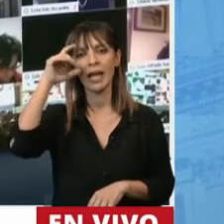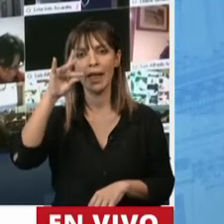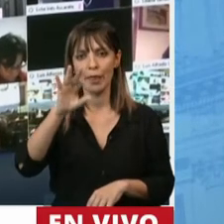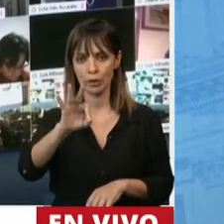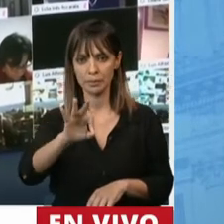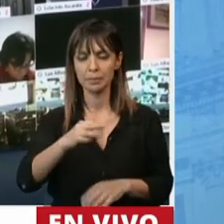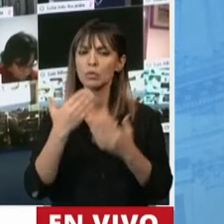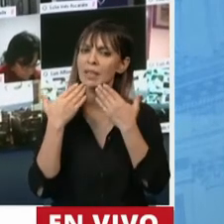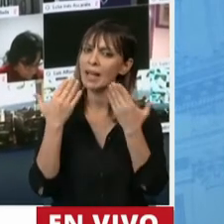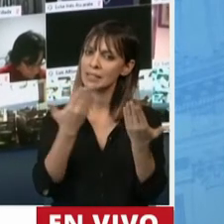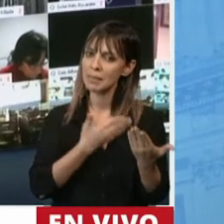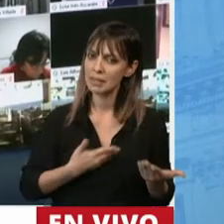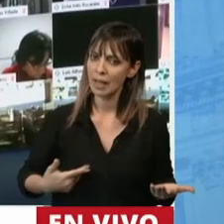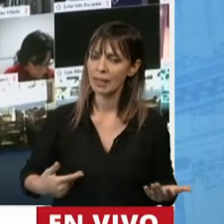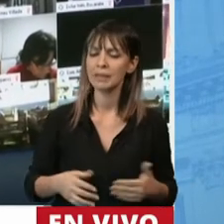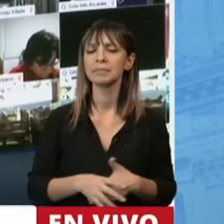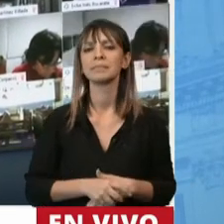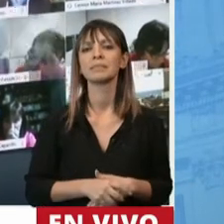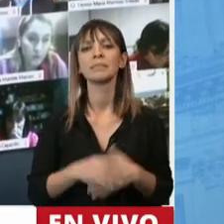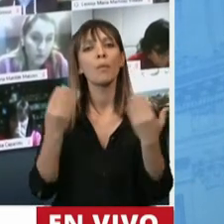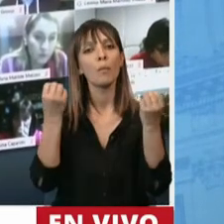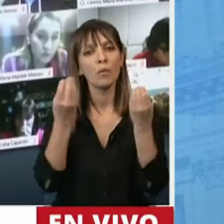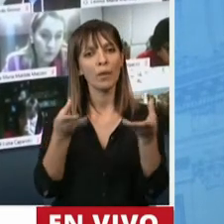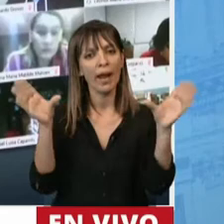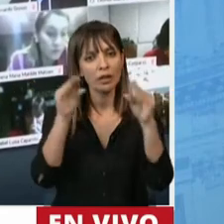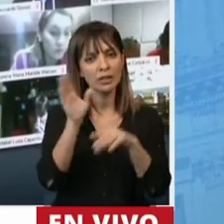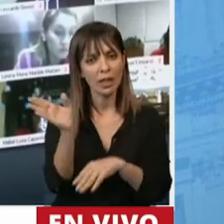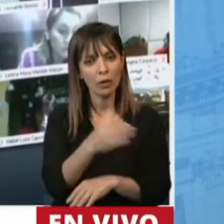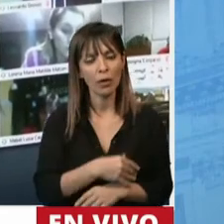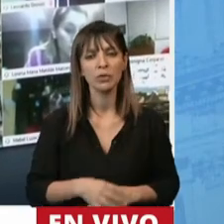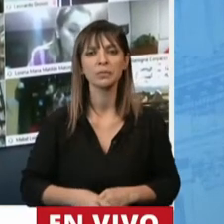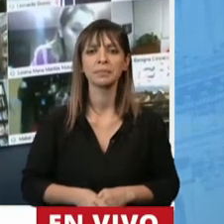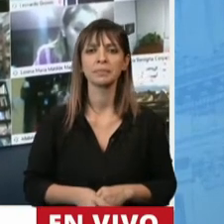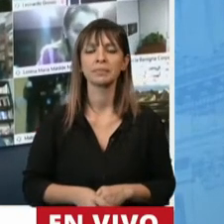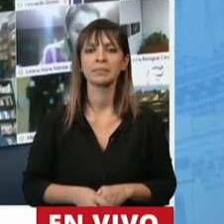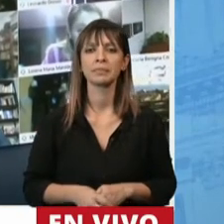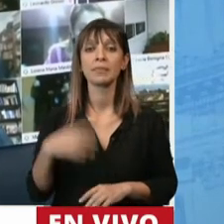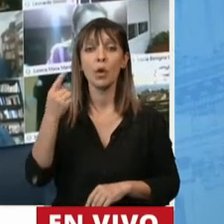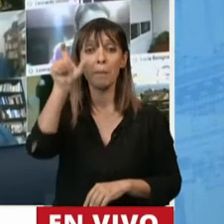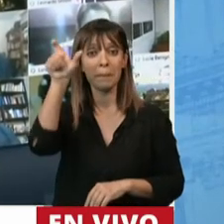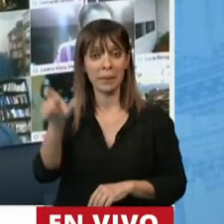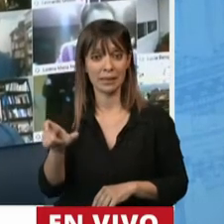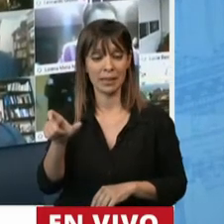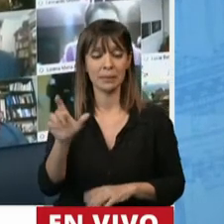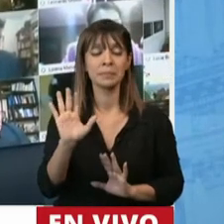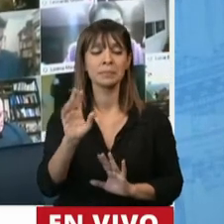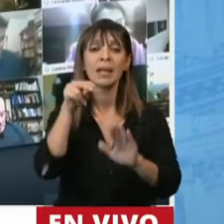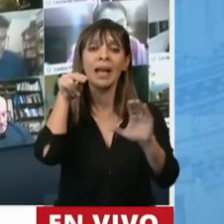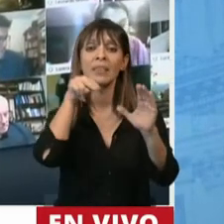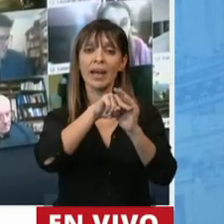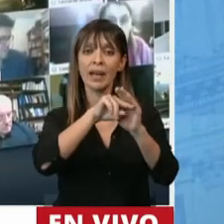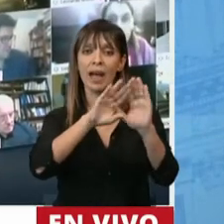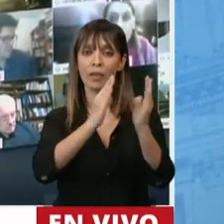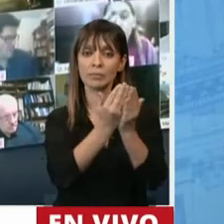Muchísimas gracias, señor presidente. Buenas noches a todos los colegas. Un paciente internado en el